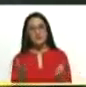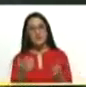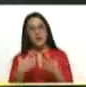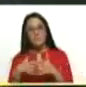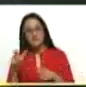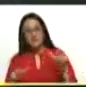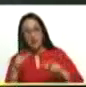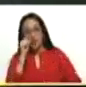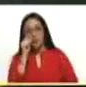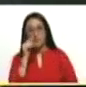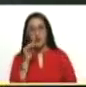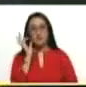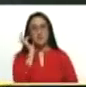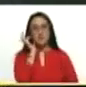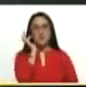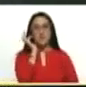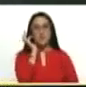empresarios,